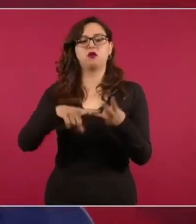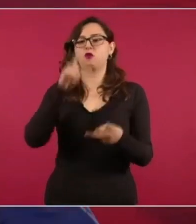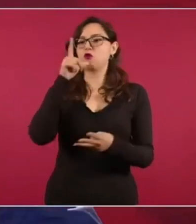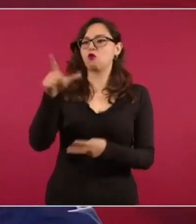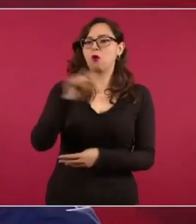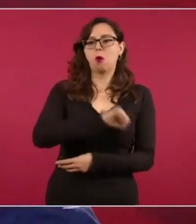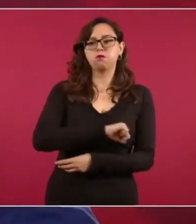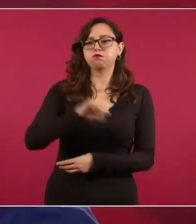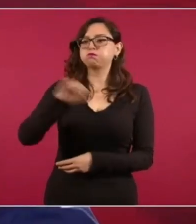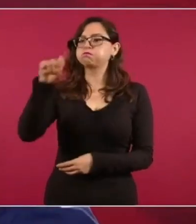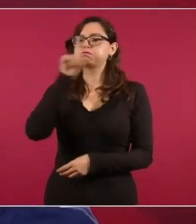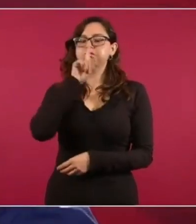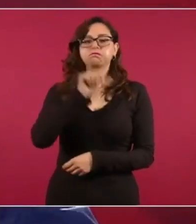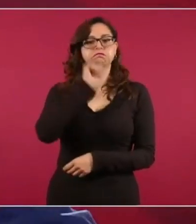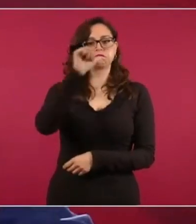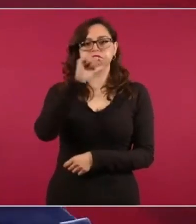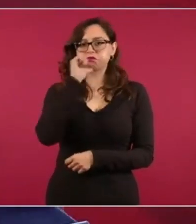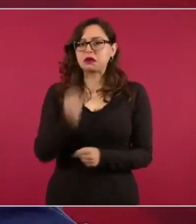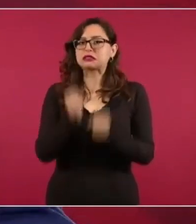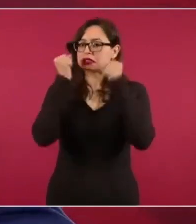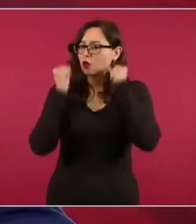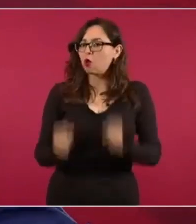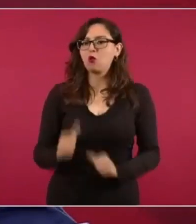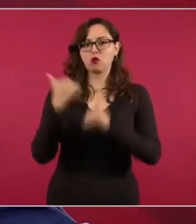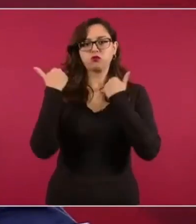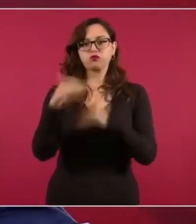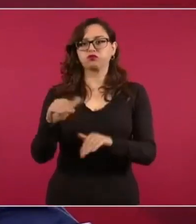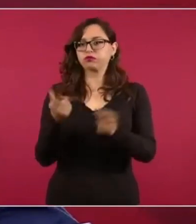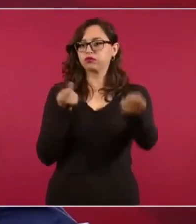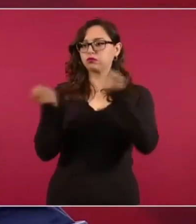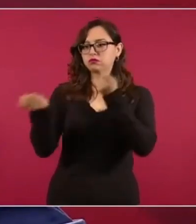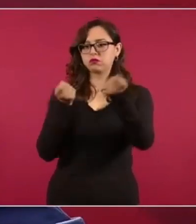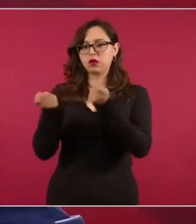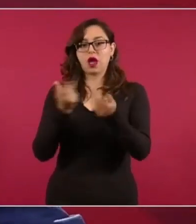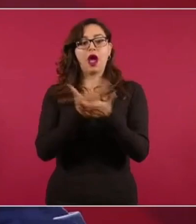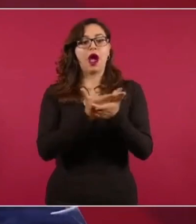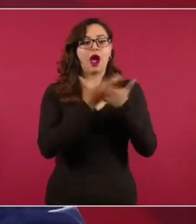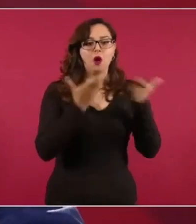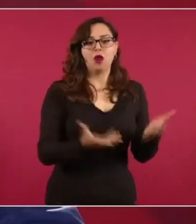Ya con esta canasta de que tiene un precio